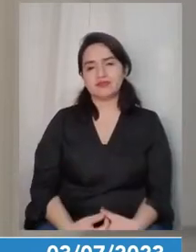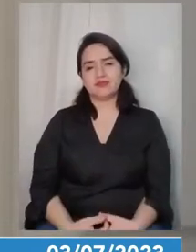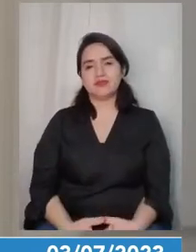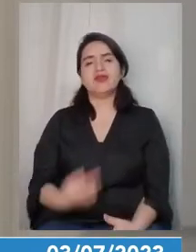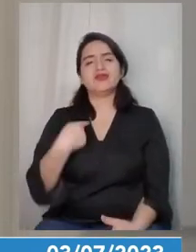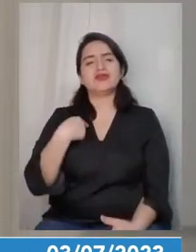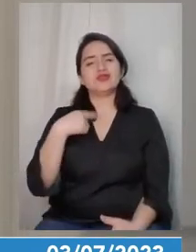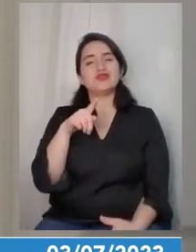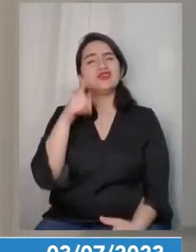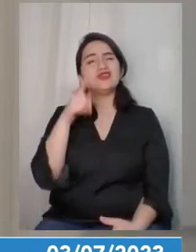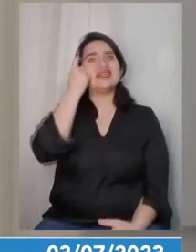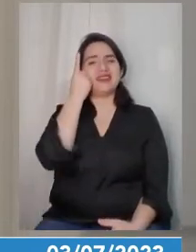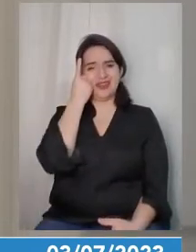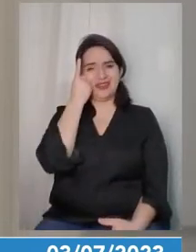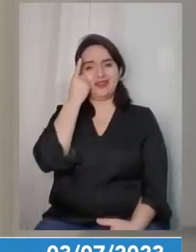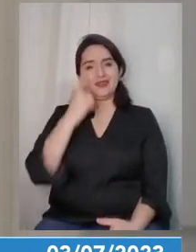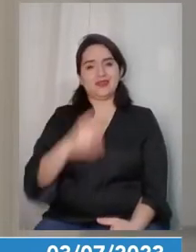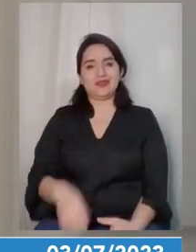del CIA.